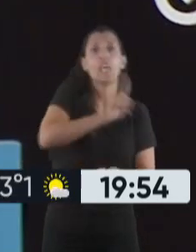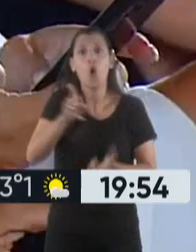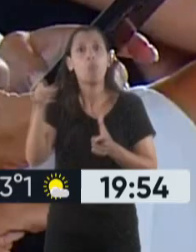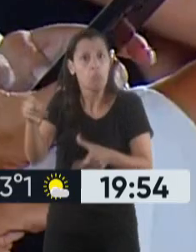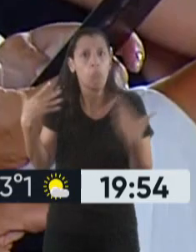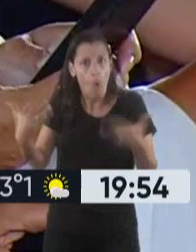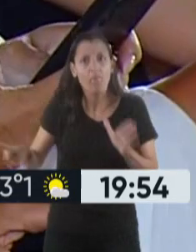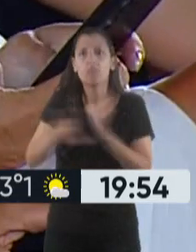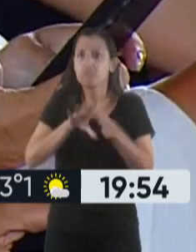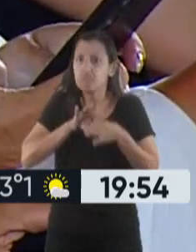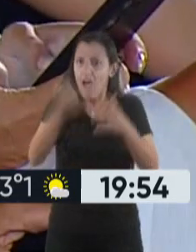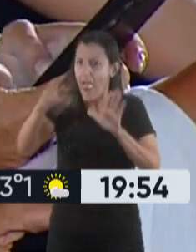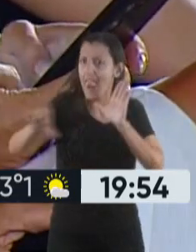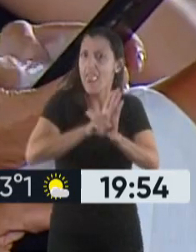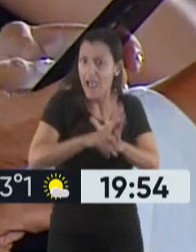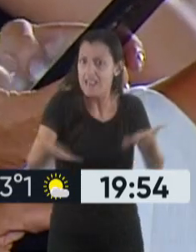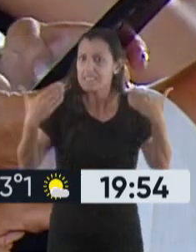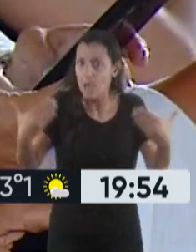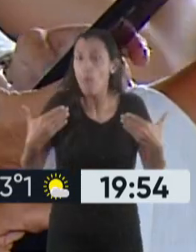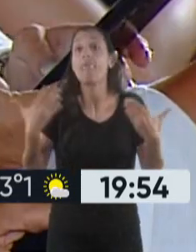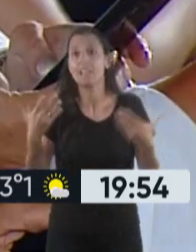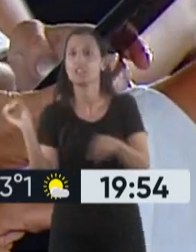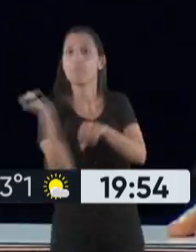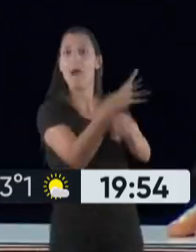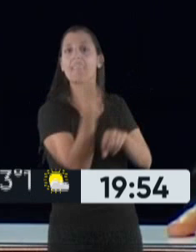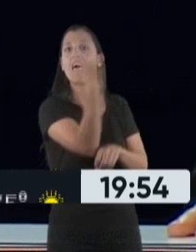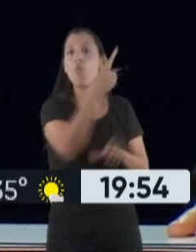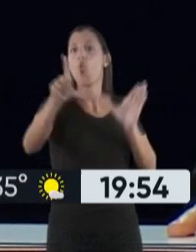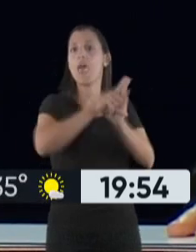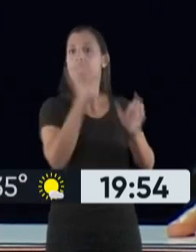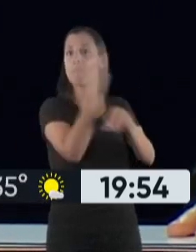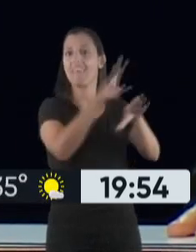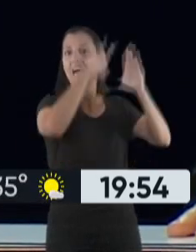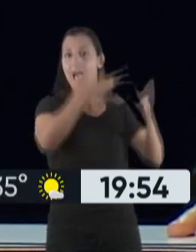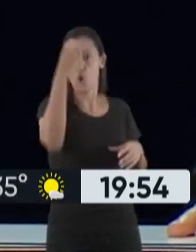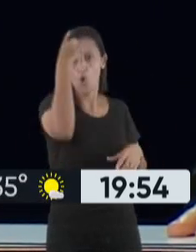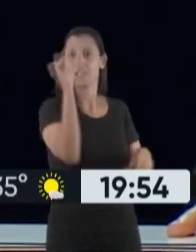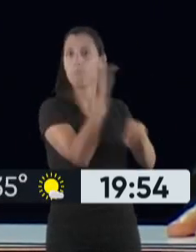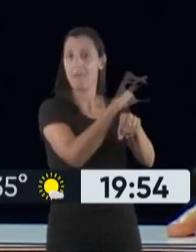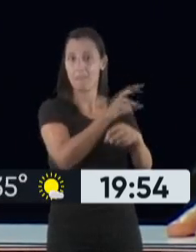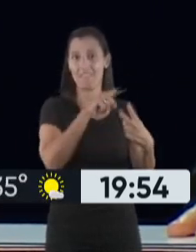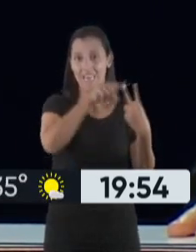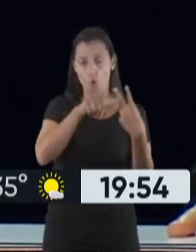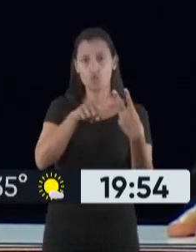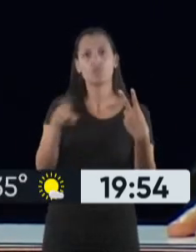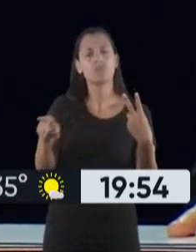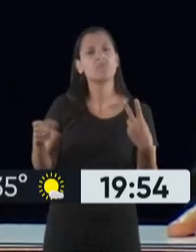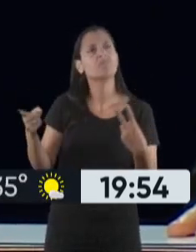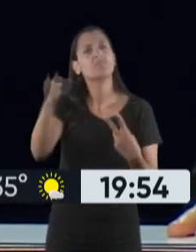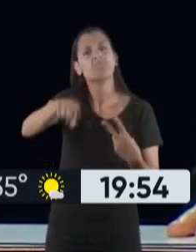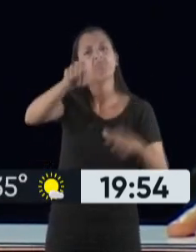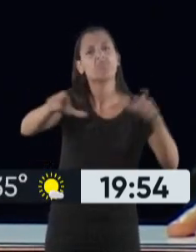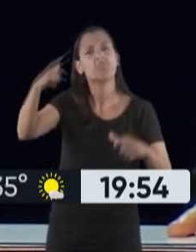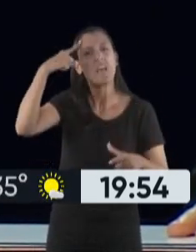legal. Y lo hicimos, mandamos las dos leyes al mismo tiempo al Congreso. Te dirán, ¿por qué cuenta todo eso